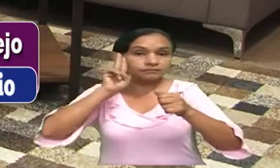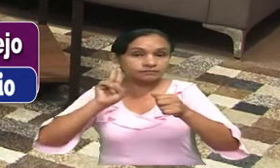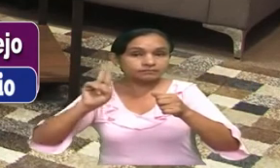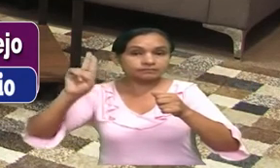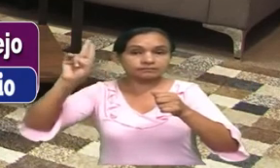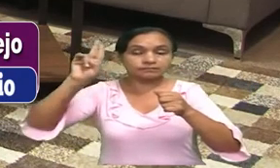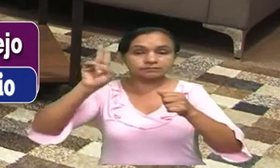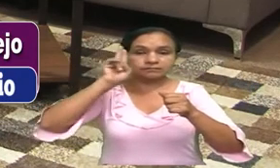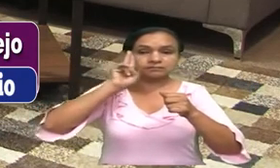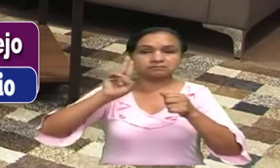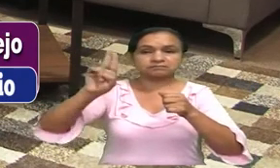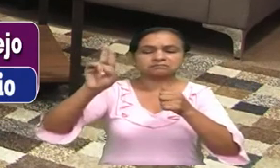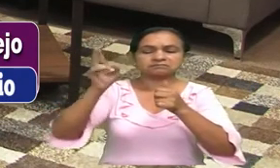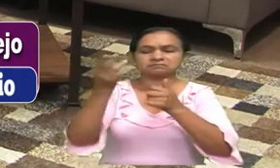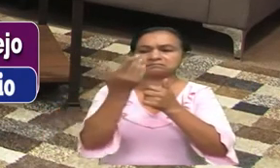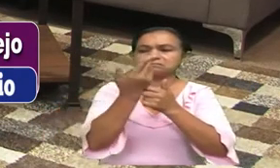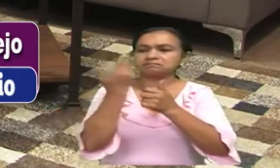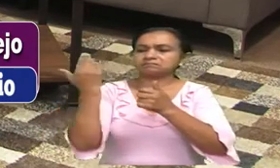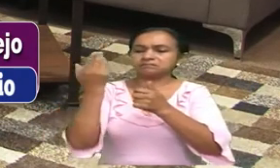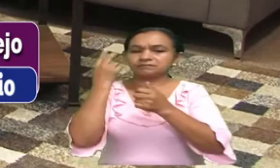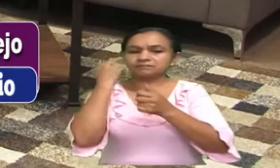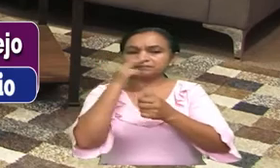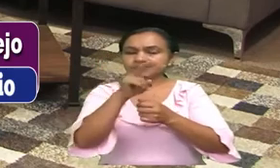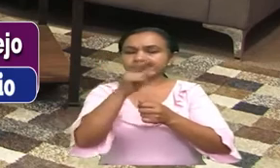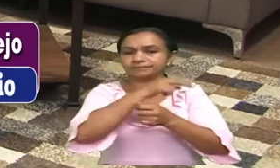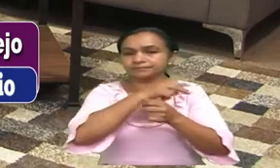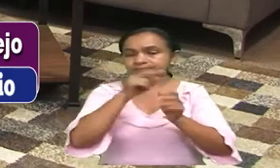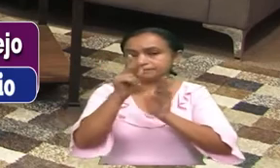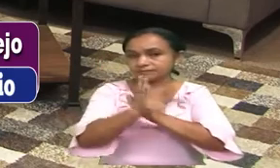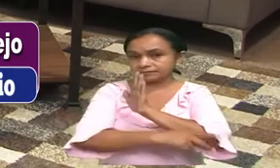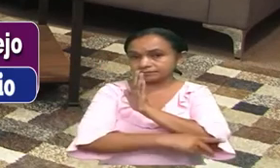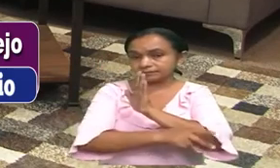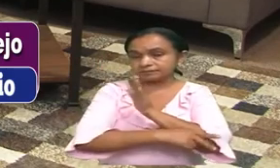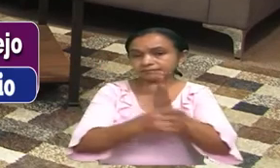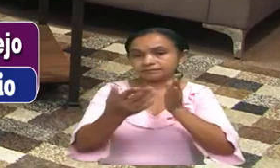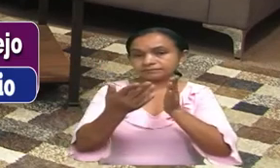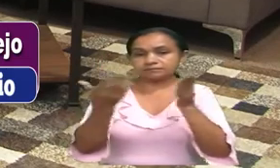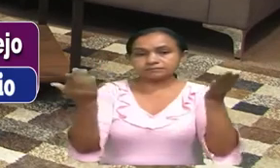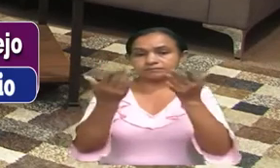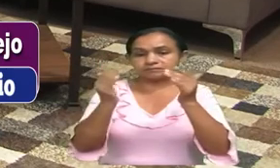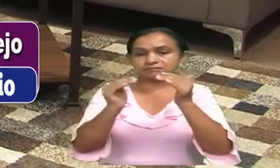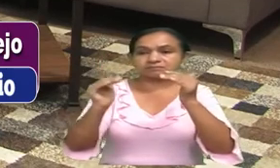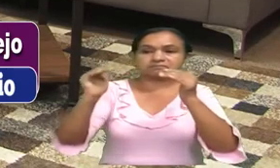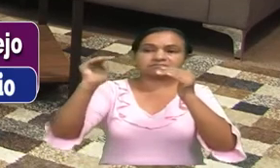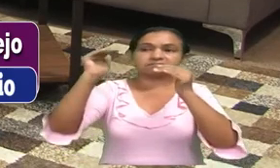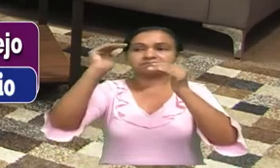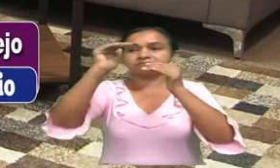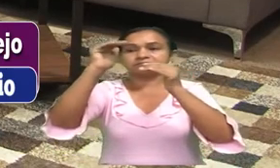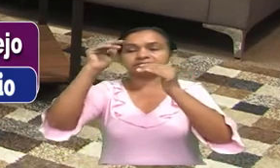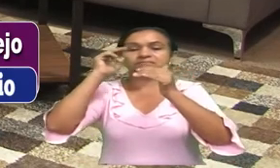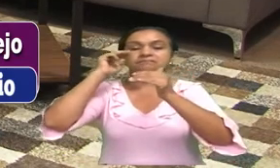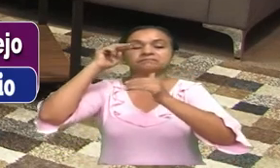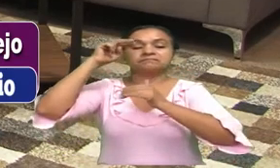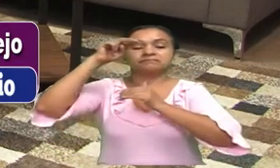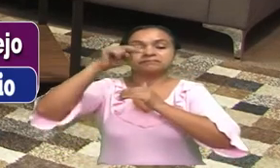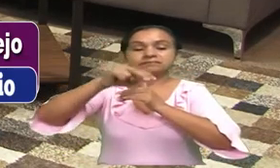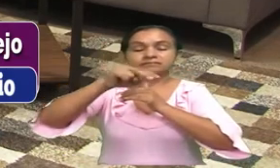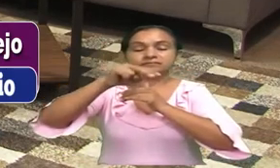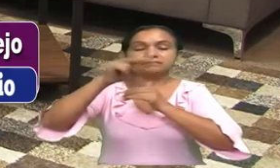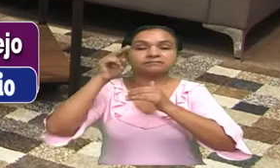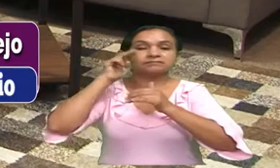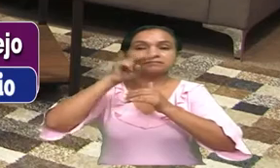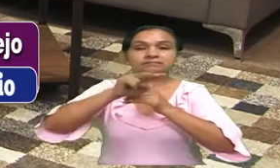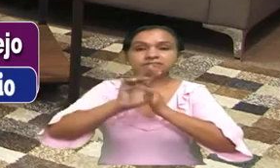una universidad de espalda a la realidad del país y de espalda situada como en una cumbrera, viendo